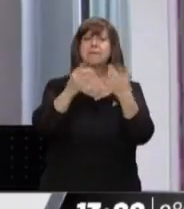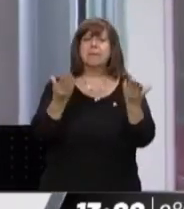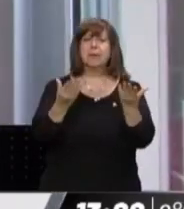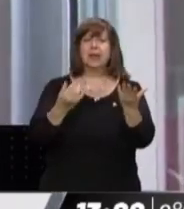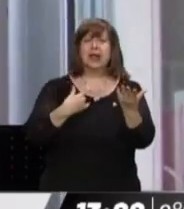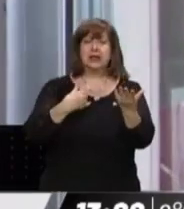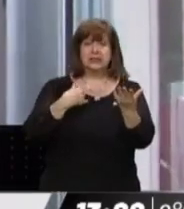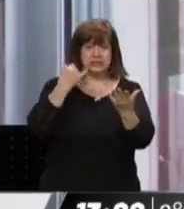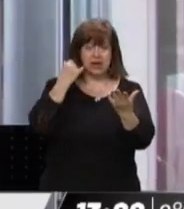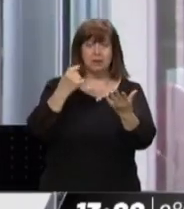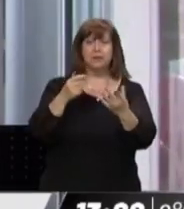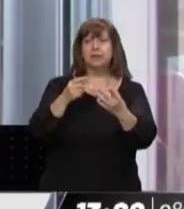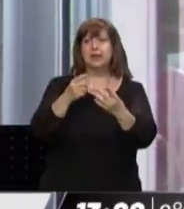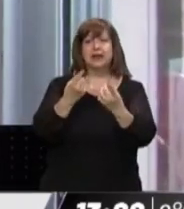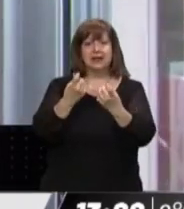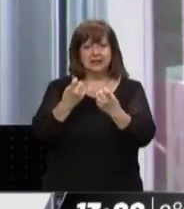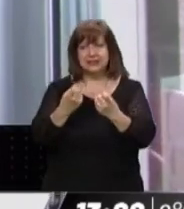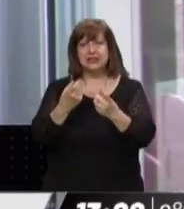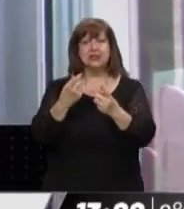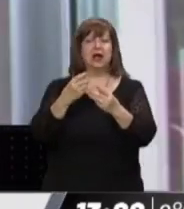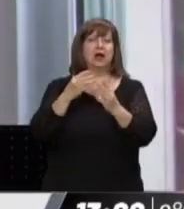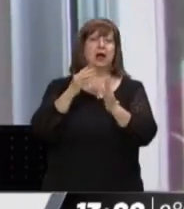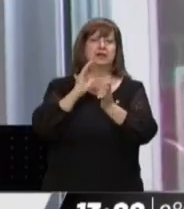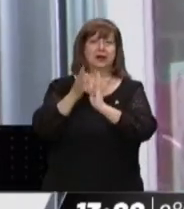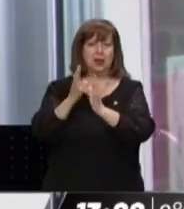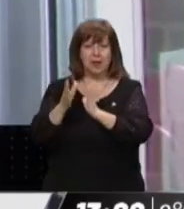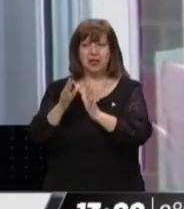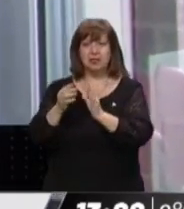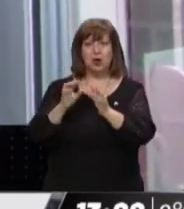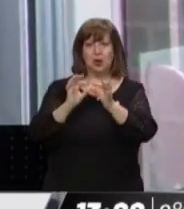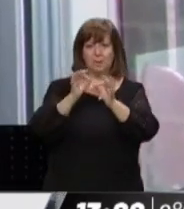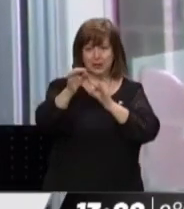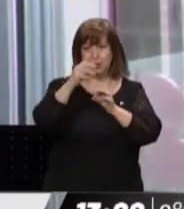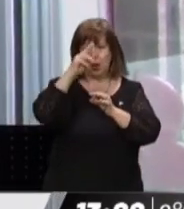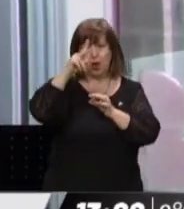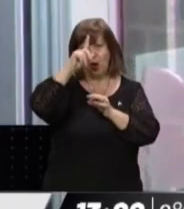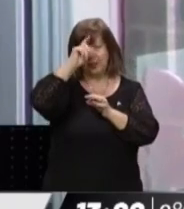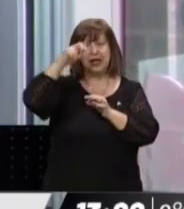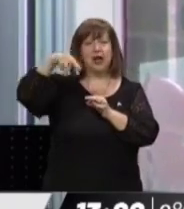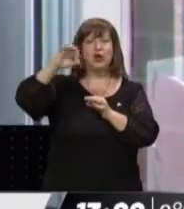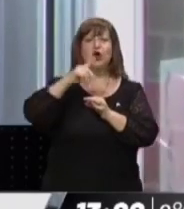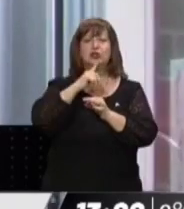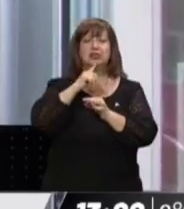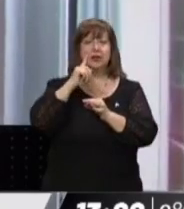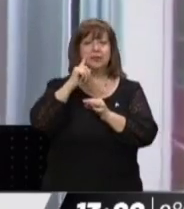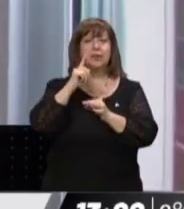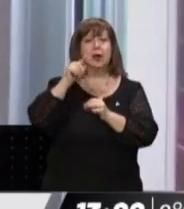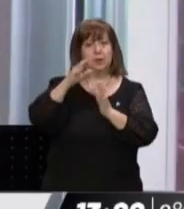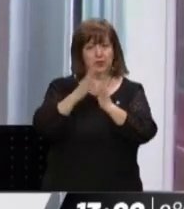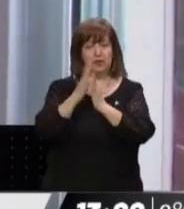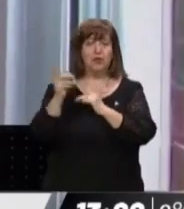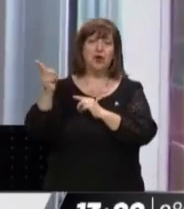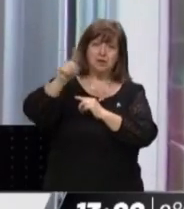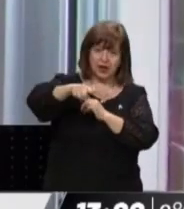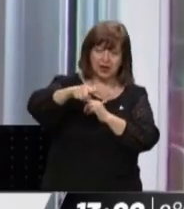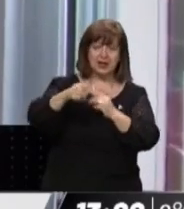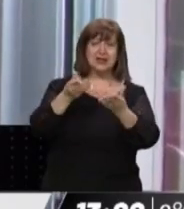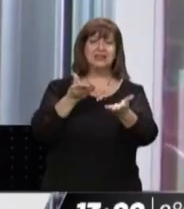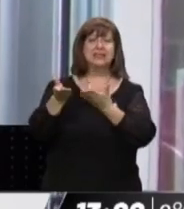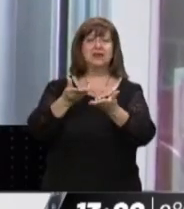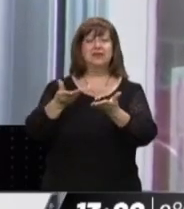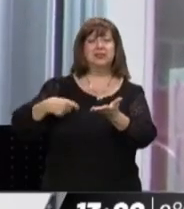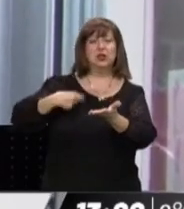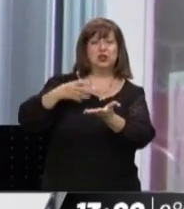Quienes estén atravesando una situación de enfermedad de alta complejidad y estén en tratamiento en el Hospital Noti, deben acercarse al Servicio Social del Hospital